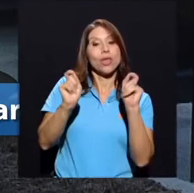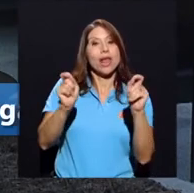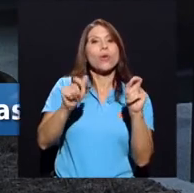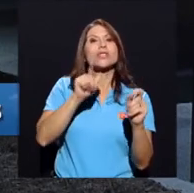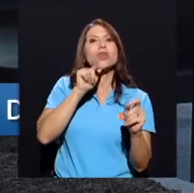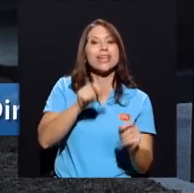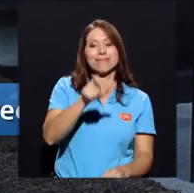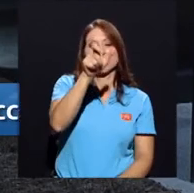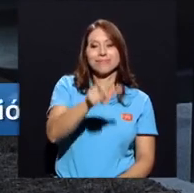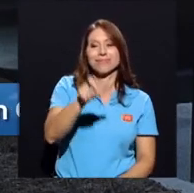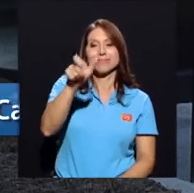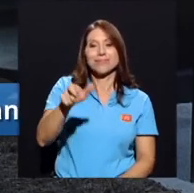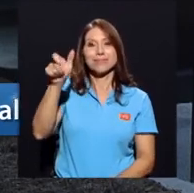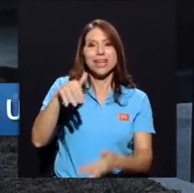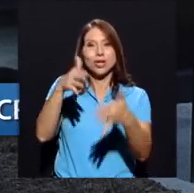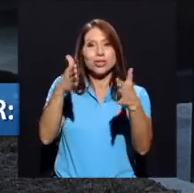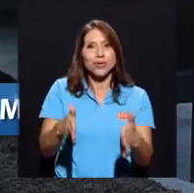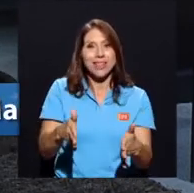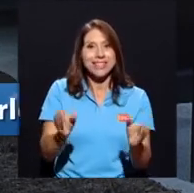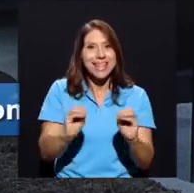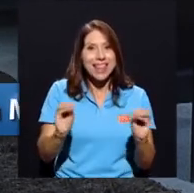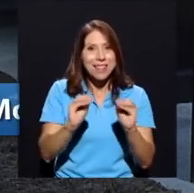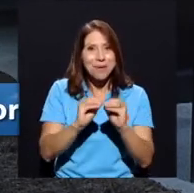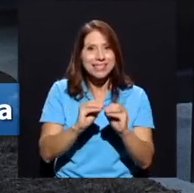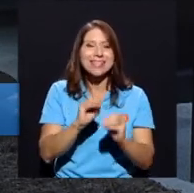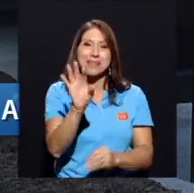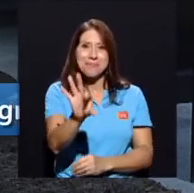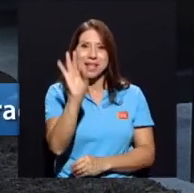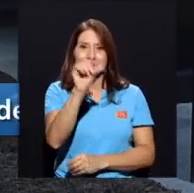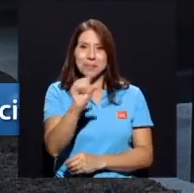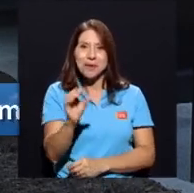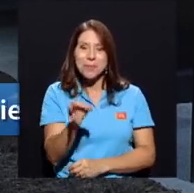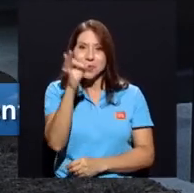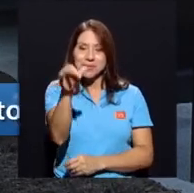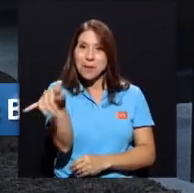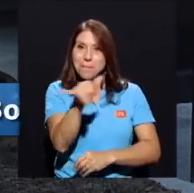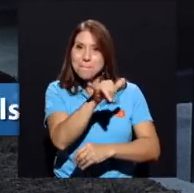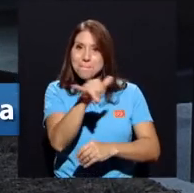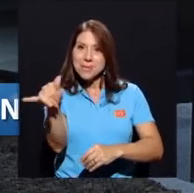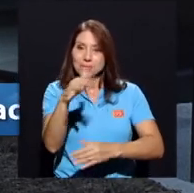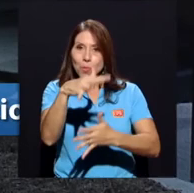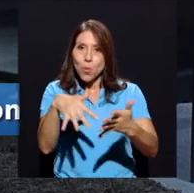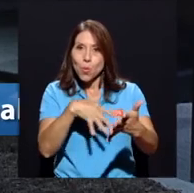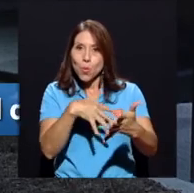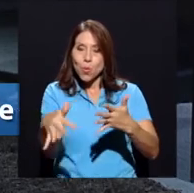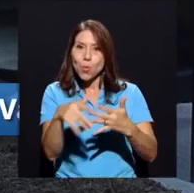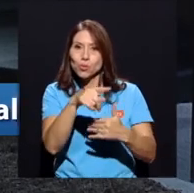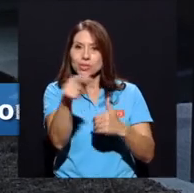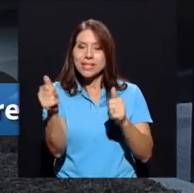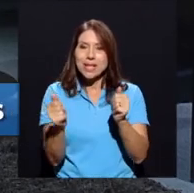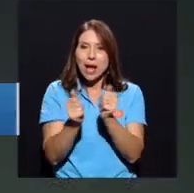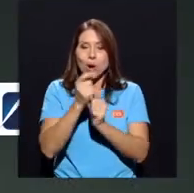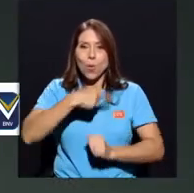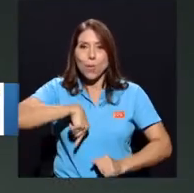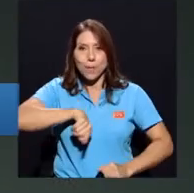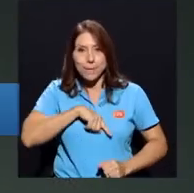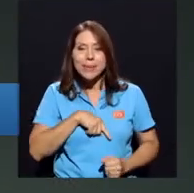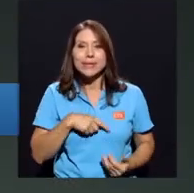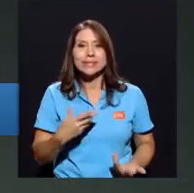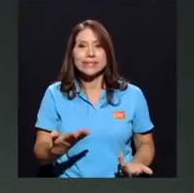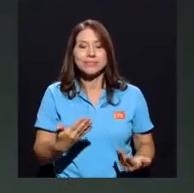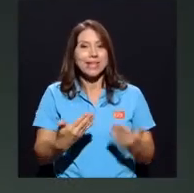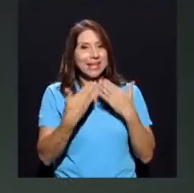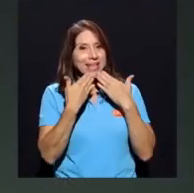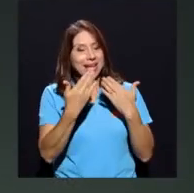manda los invitamos a que las semanas antes los mismos tiempos y circunstancias nos acompañen y